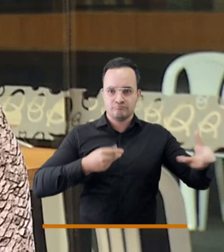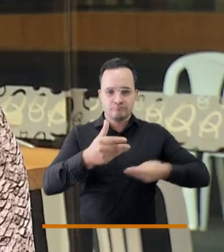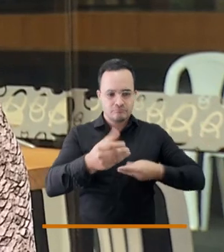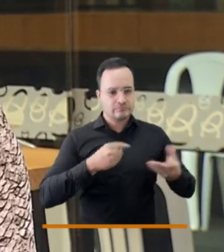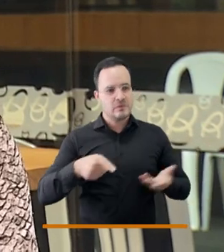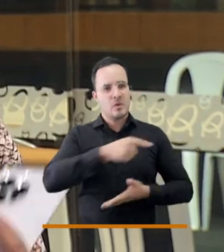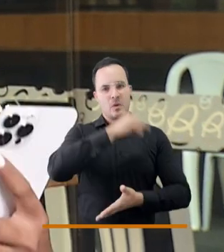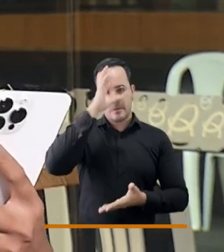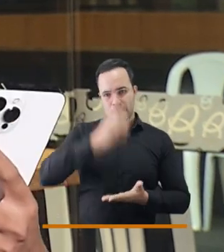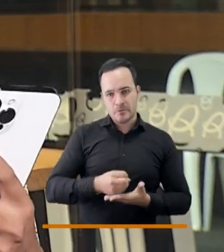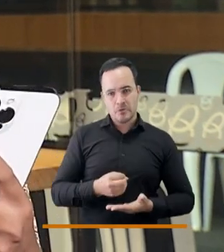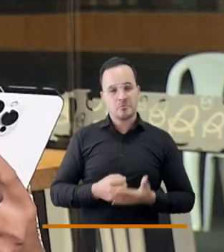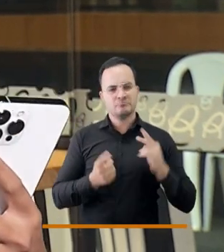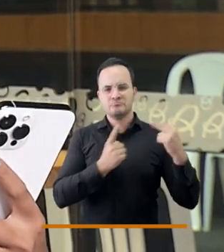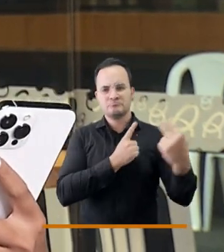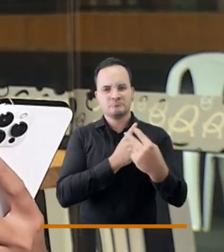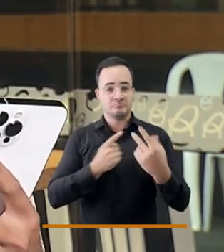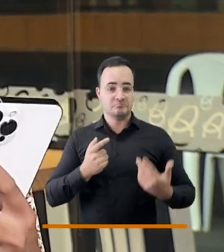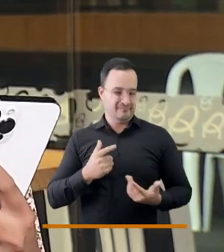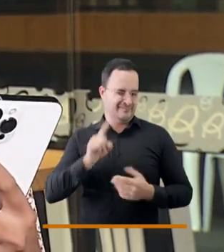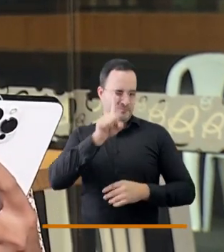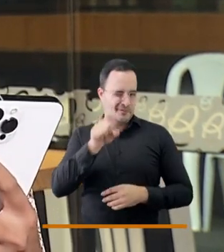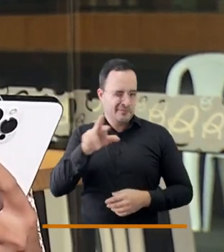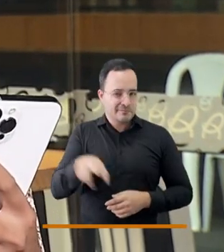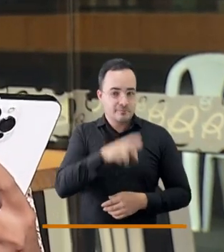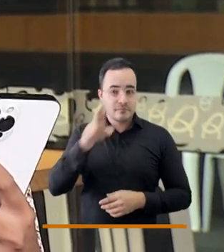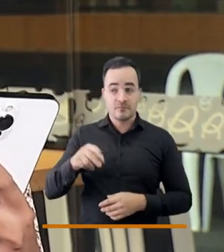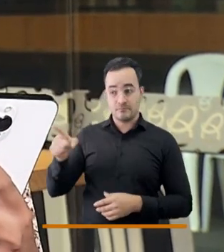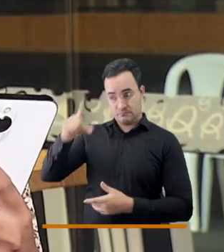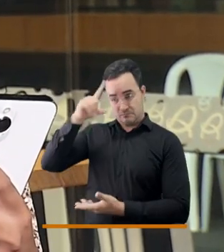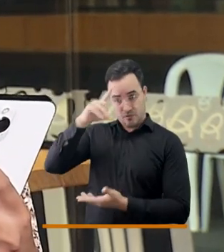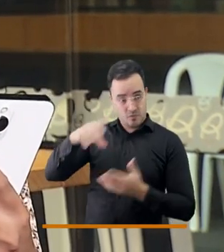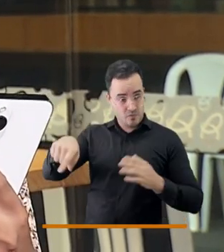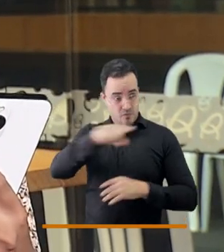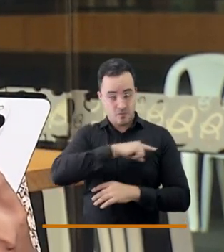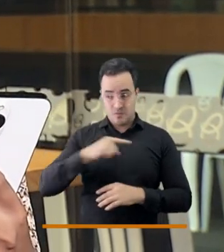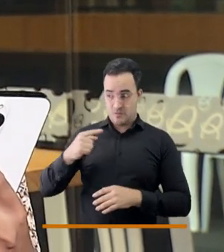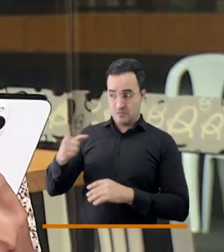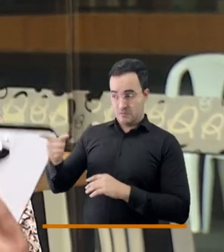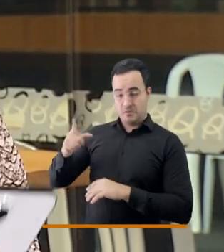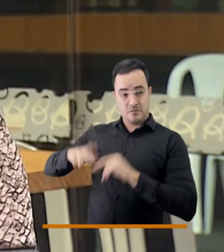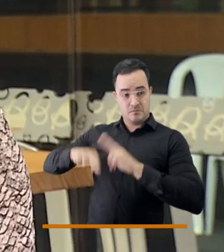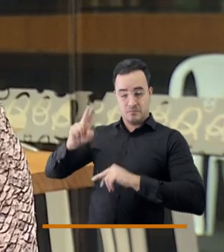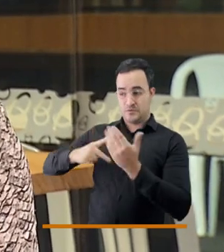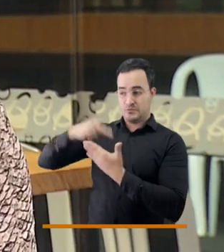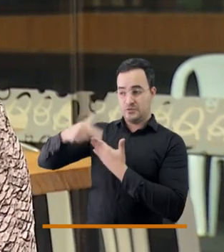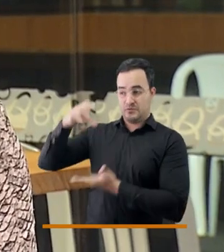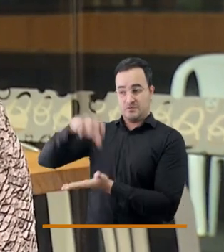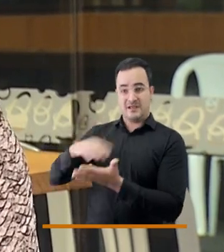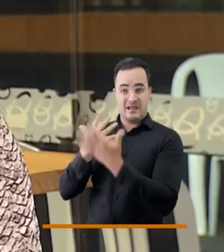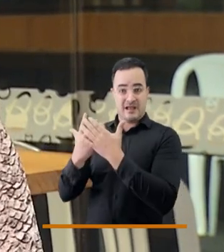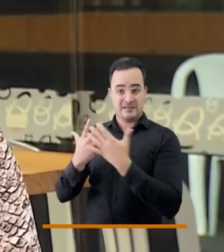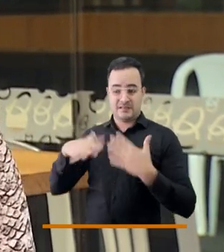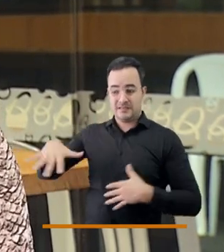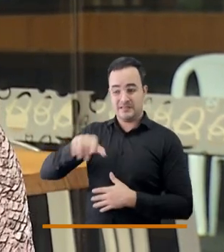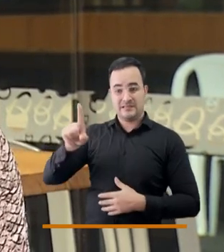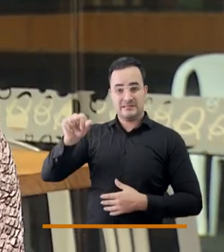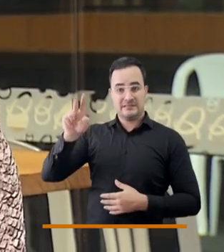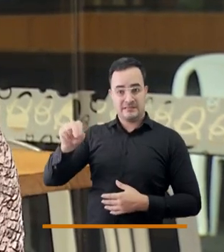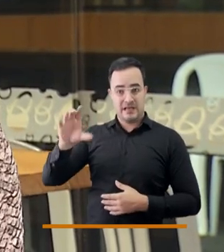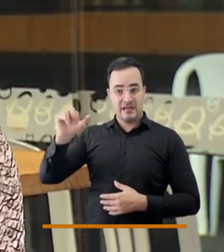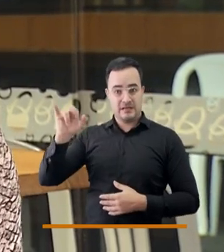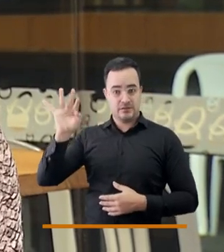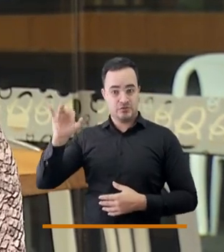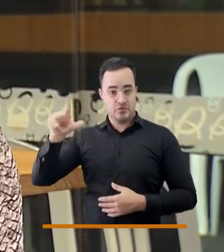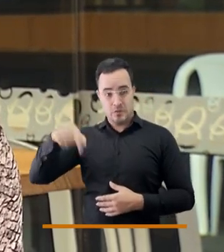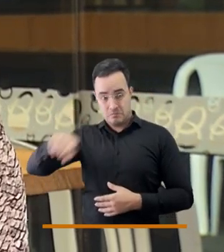responden a la pregunta del día de hoy. ¿Está de acuerdo con la construcción de una cárcel para sindicados en San Cristóbal? Nos acompaña